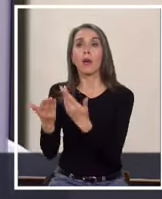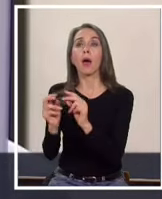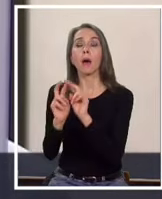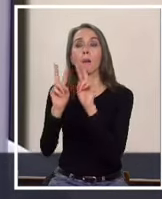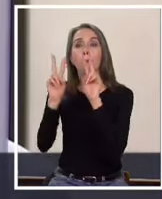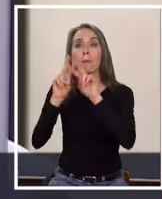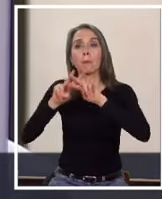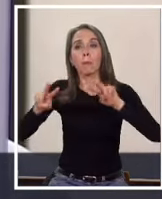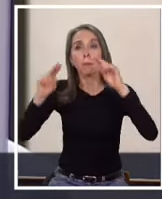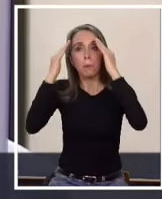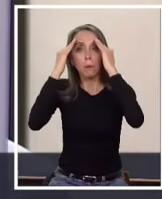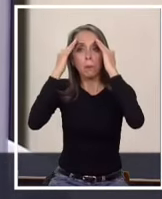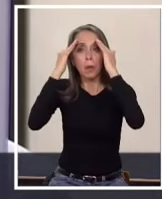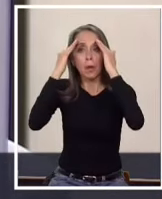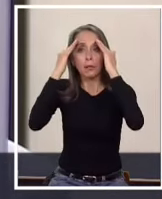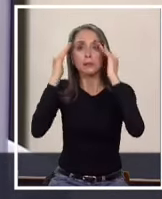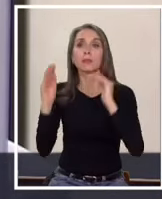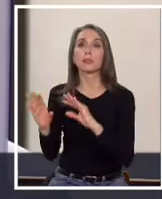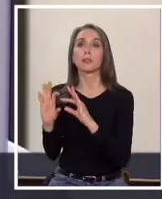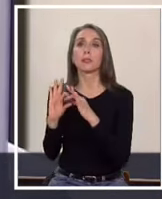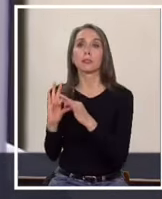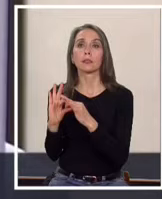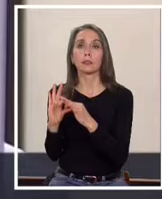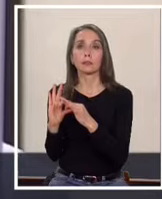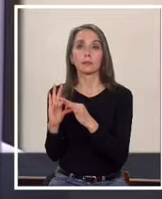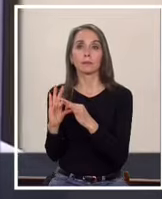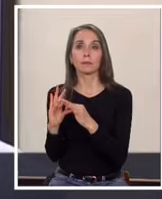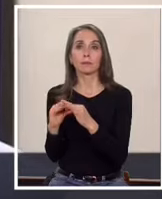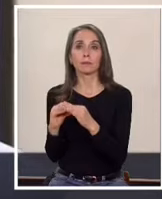give you some peace of mind.